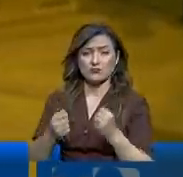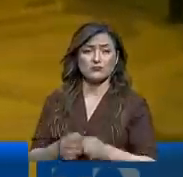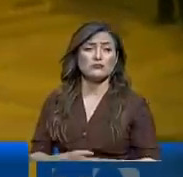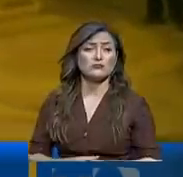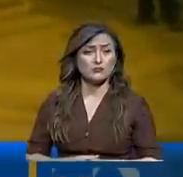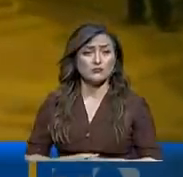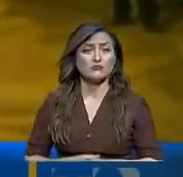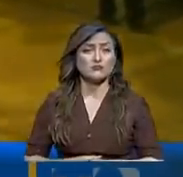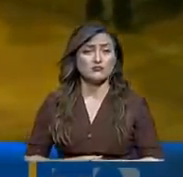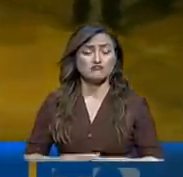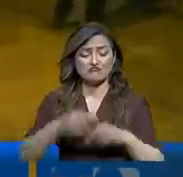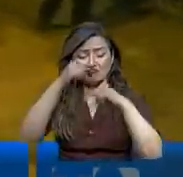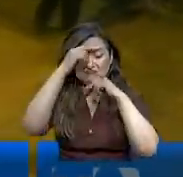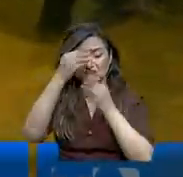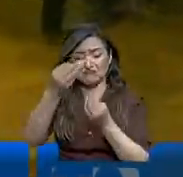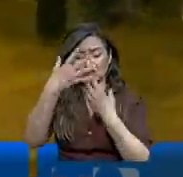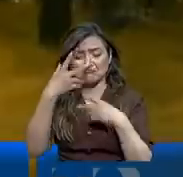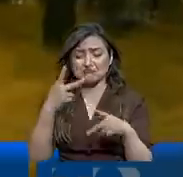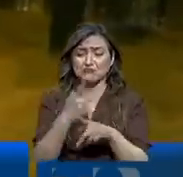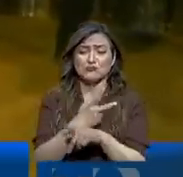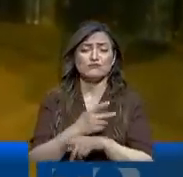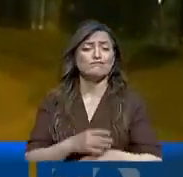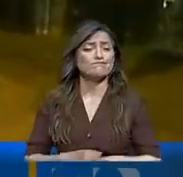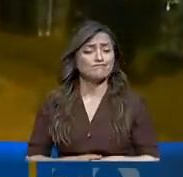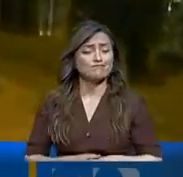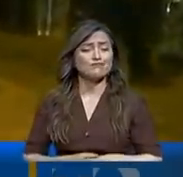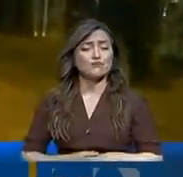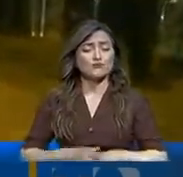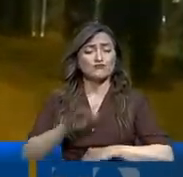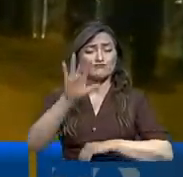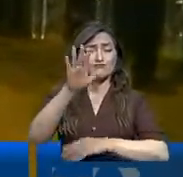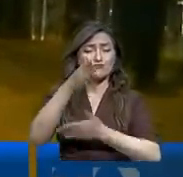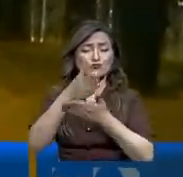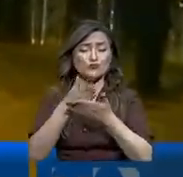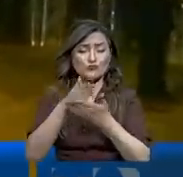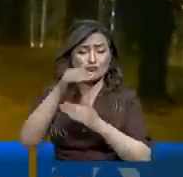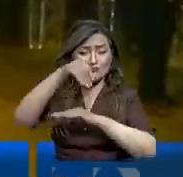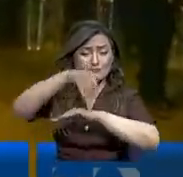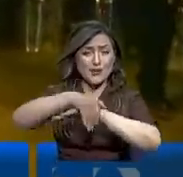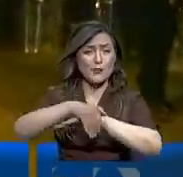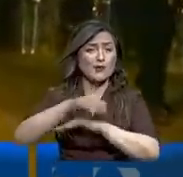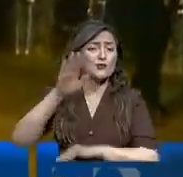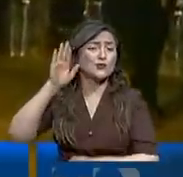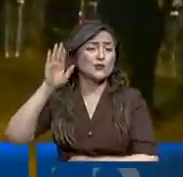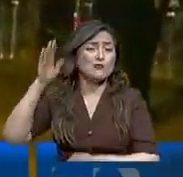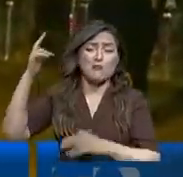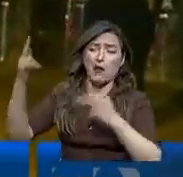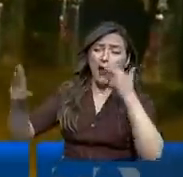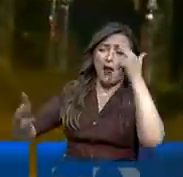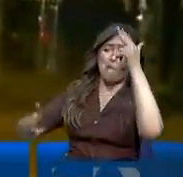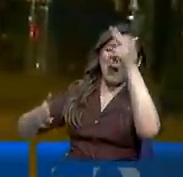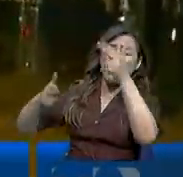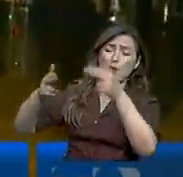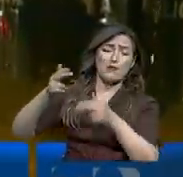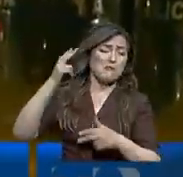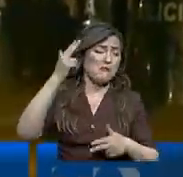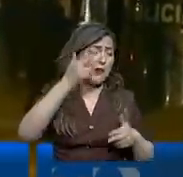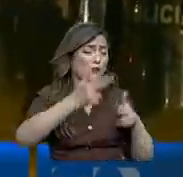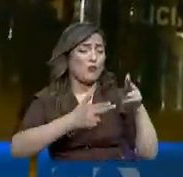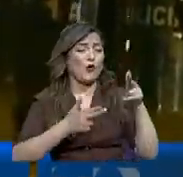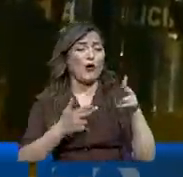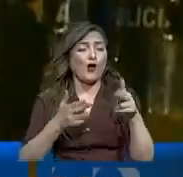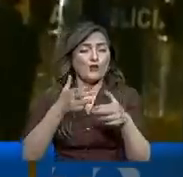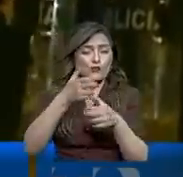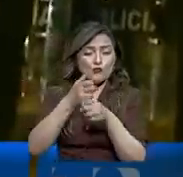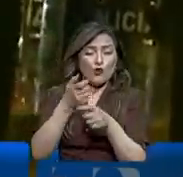realidad ellos esperan las peores noticias y es que hasta alrededor de las cinco y media de la tarde aún se escuchaban detonaciones pese a que ya la policía había